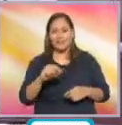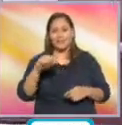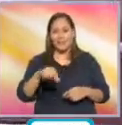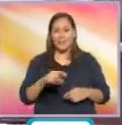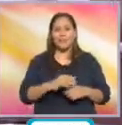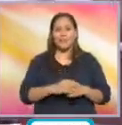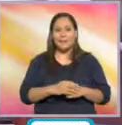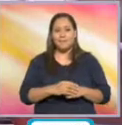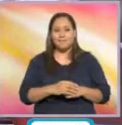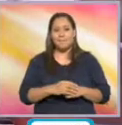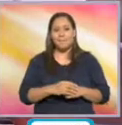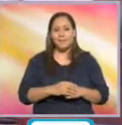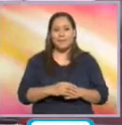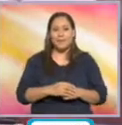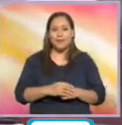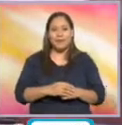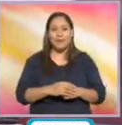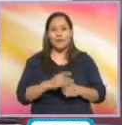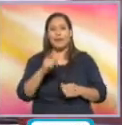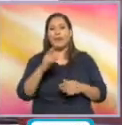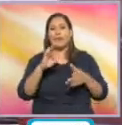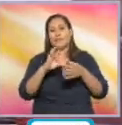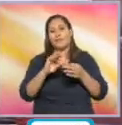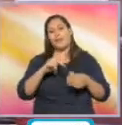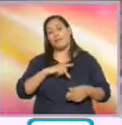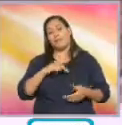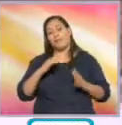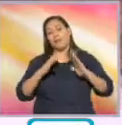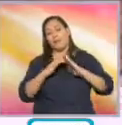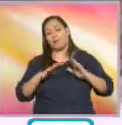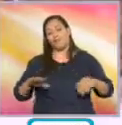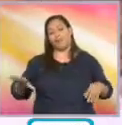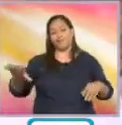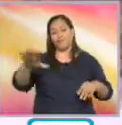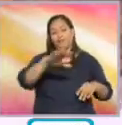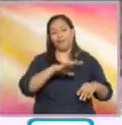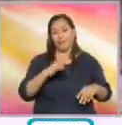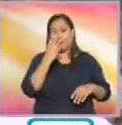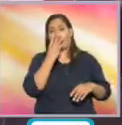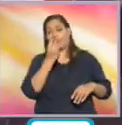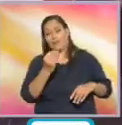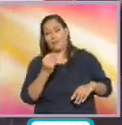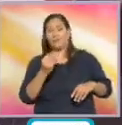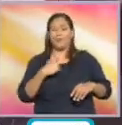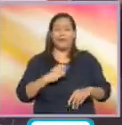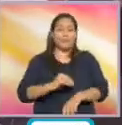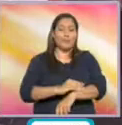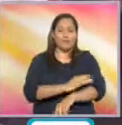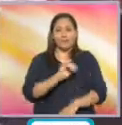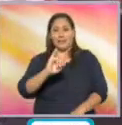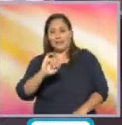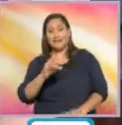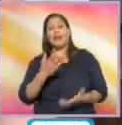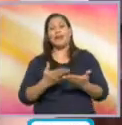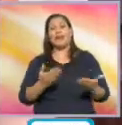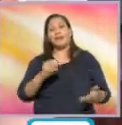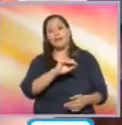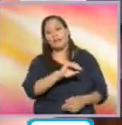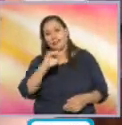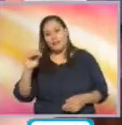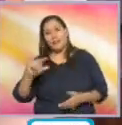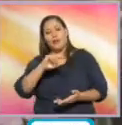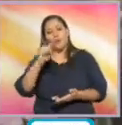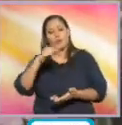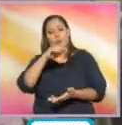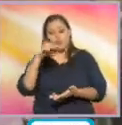es que además venía yo muy emocionado porque estaban hablando de mi barrio, de mi Ay, barrio ay, Natalia. ay. Entonces ahora, o sea, comparto esta emoción, pero ahora vamos a brincar, digamos, A otra